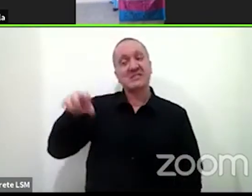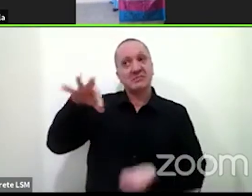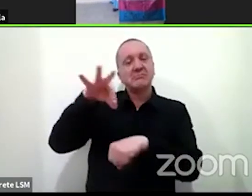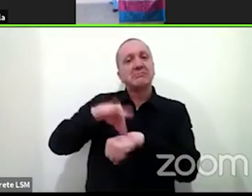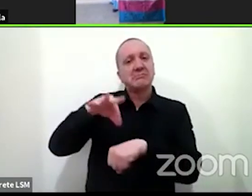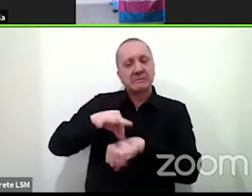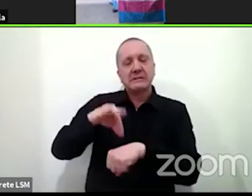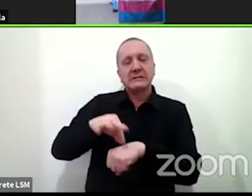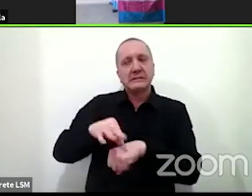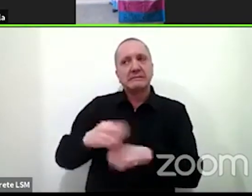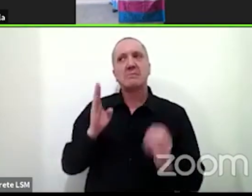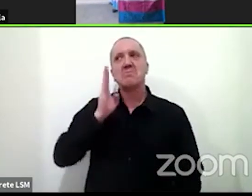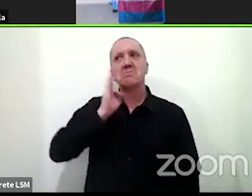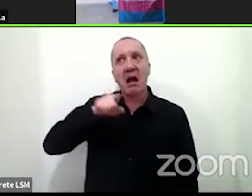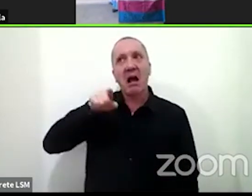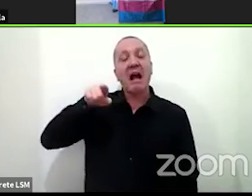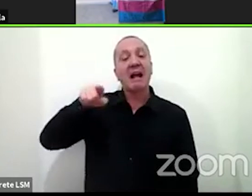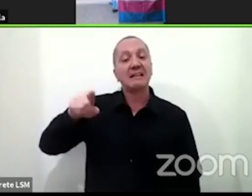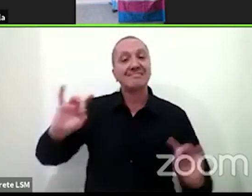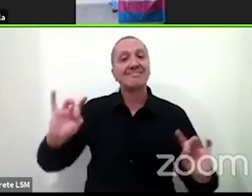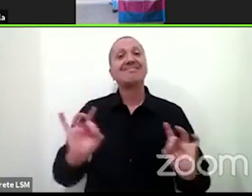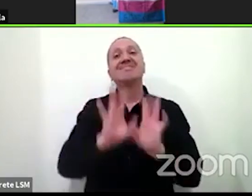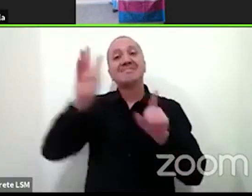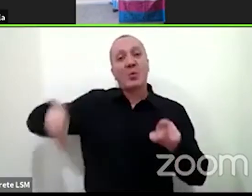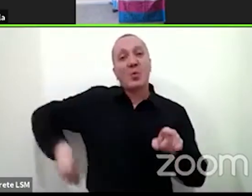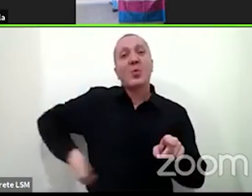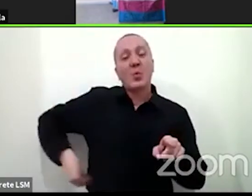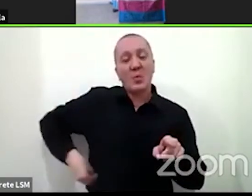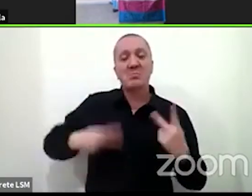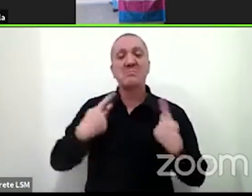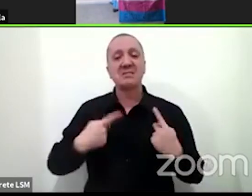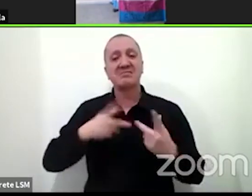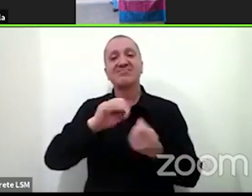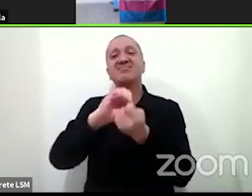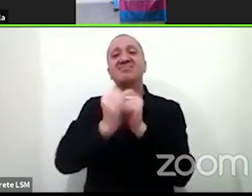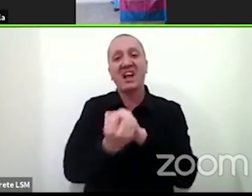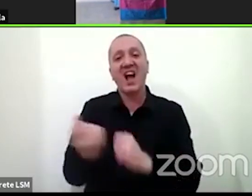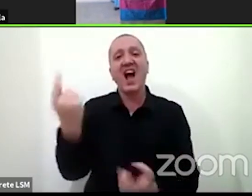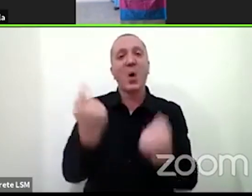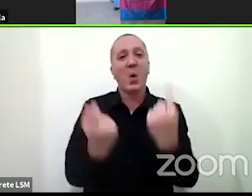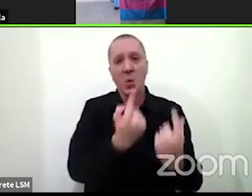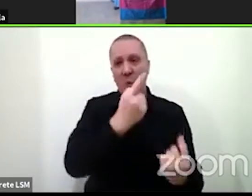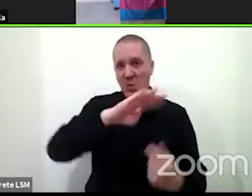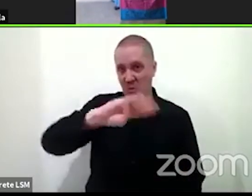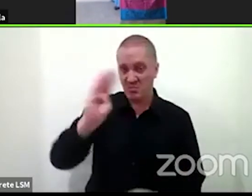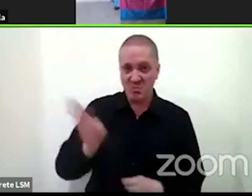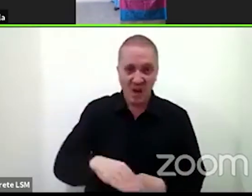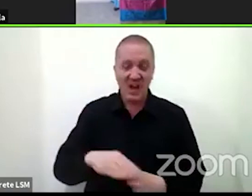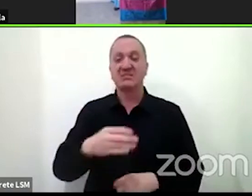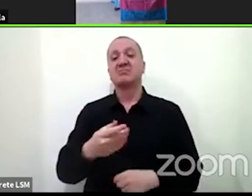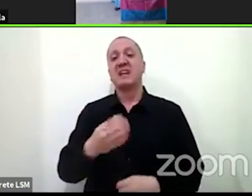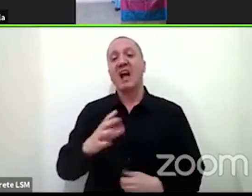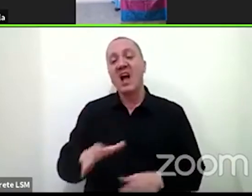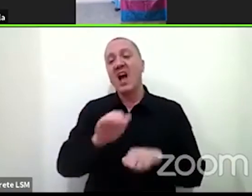muertes de personas trans tan queridas, tan respetadas como amigas, conocidas, familiares, tanto